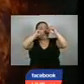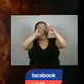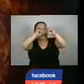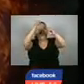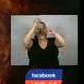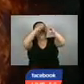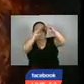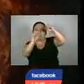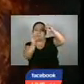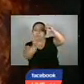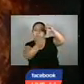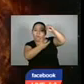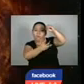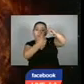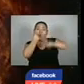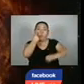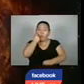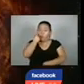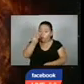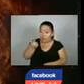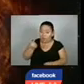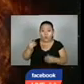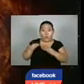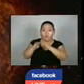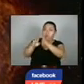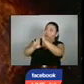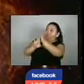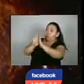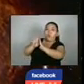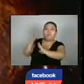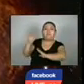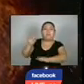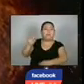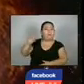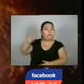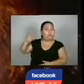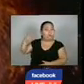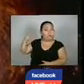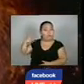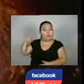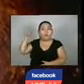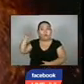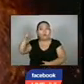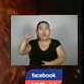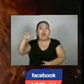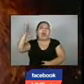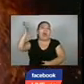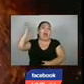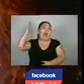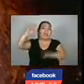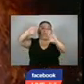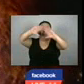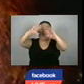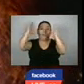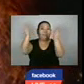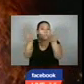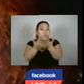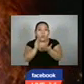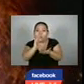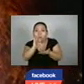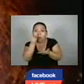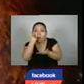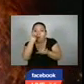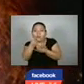un viaje, ahí como lo puede ver, al pasado sin precedentes. Es el universo como nunca lo habíamos visto.